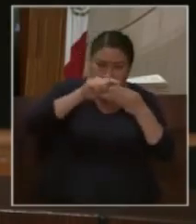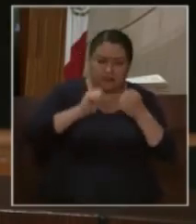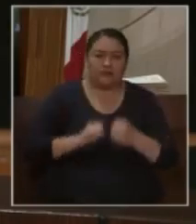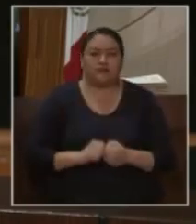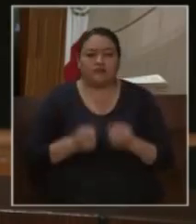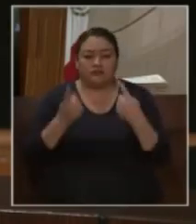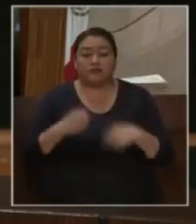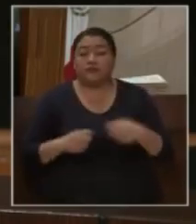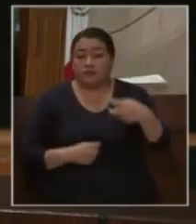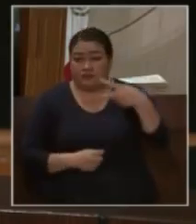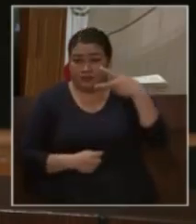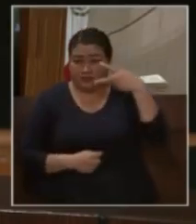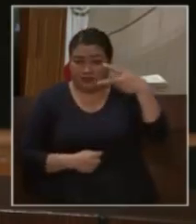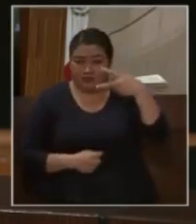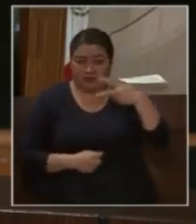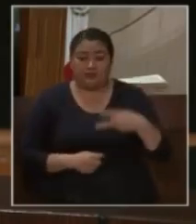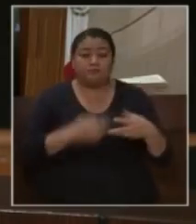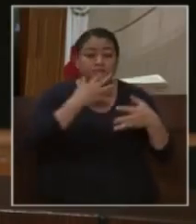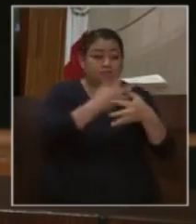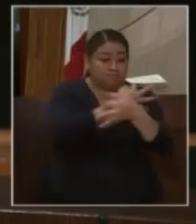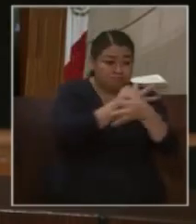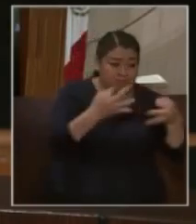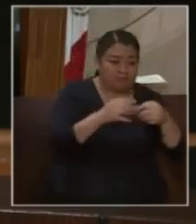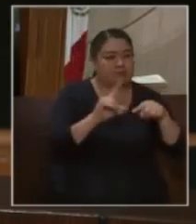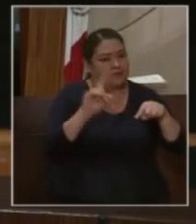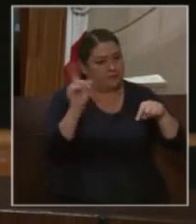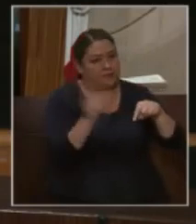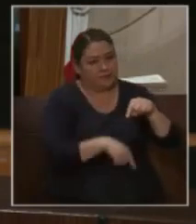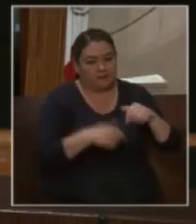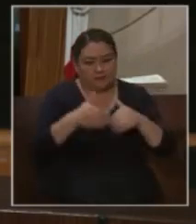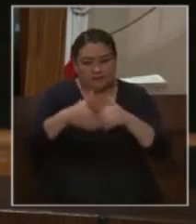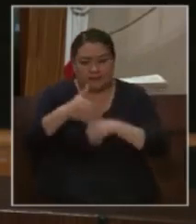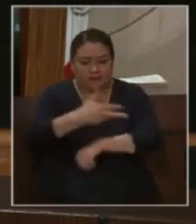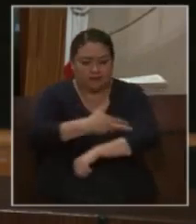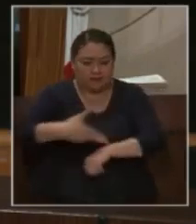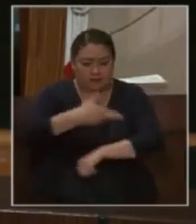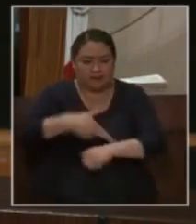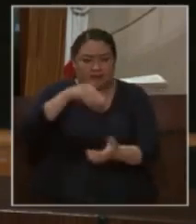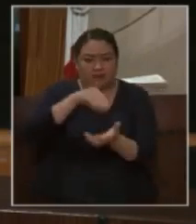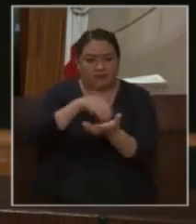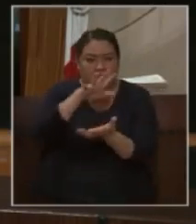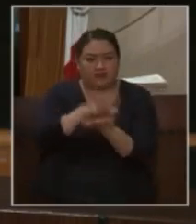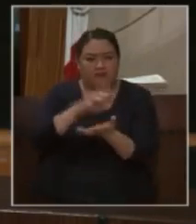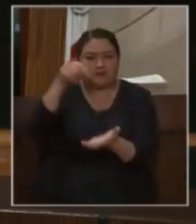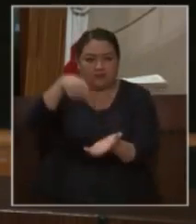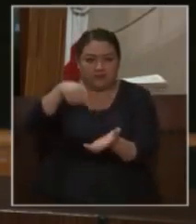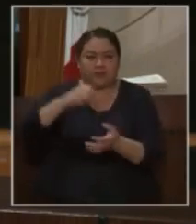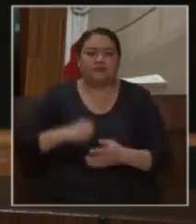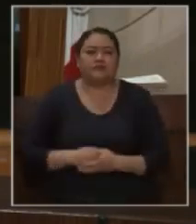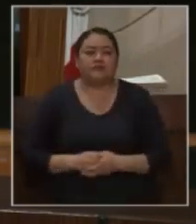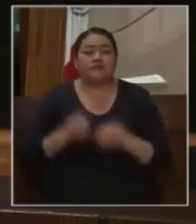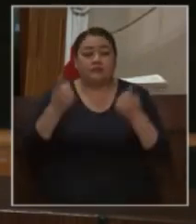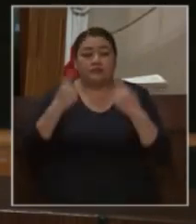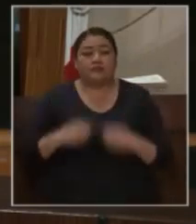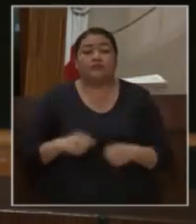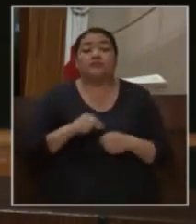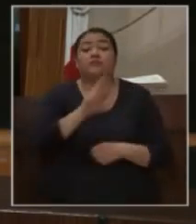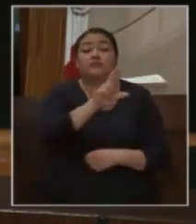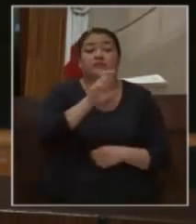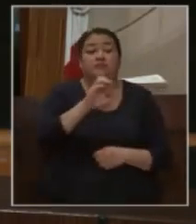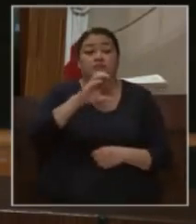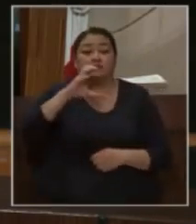referidos. Segundo, se revoca la sentencia impugnada para los efectos indicados en la ejecutoria. En los recursos